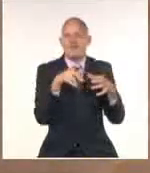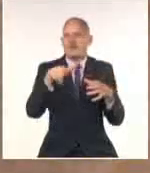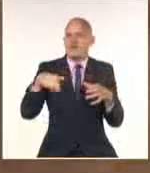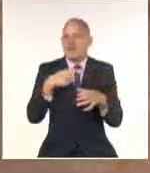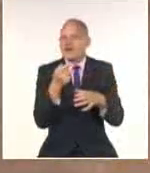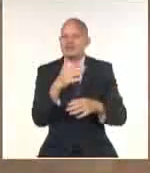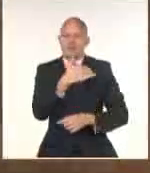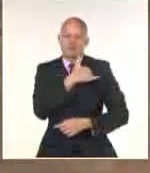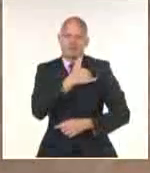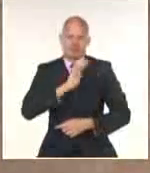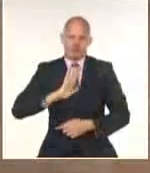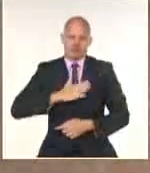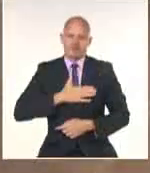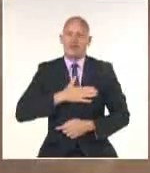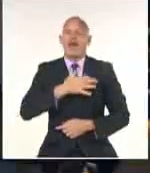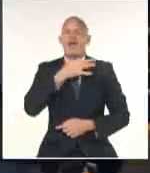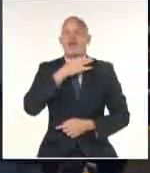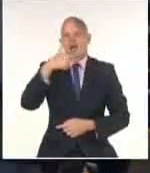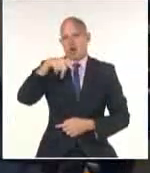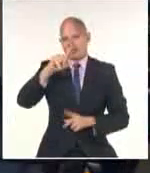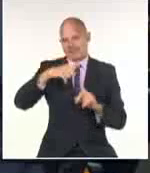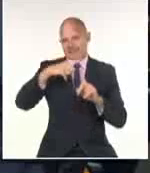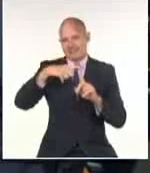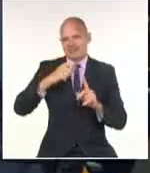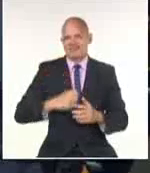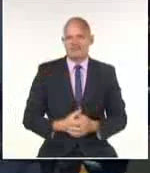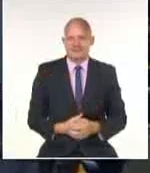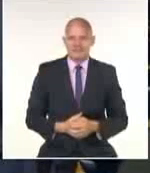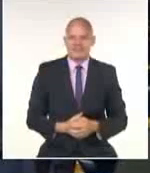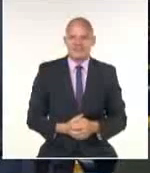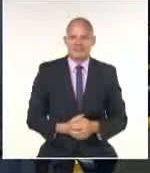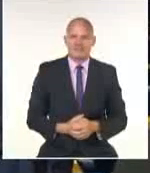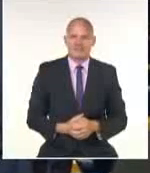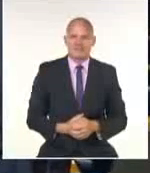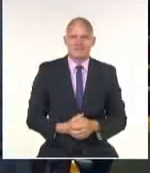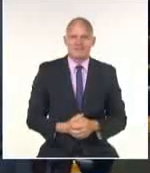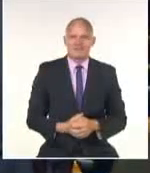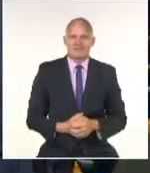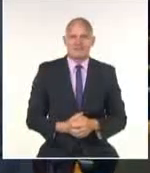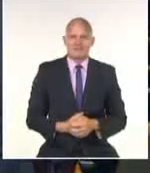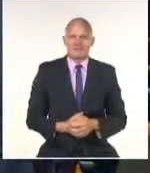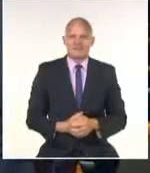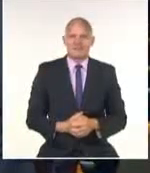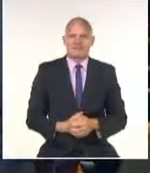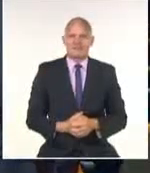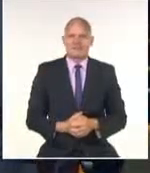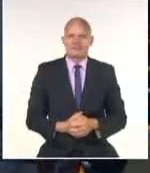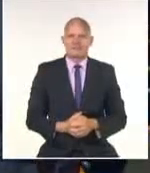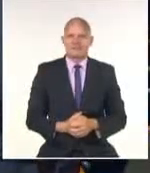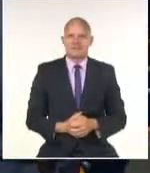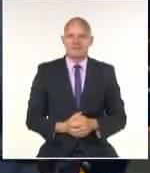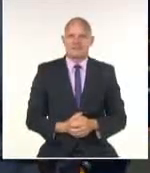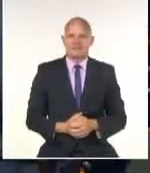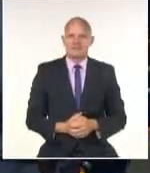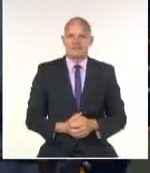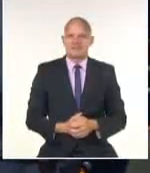del Ejército Juvenil del Trabajo. Roberto Rivero y Karina Sotomayor, Canal Cubano de Noticias.